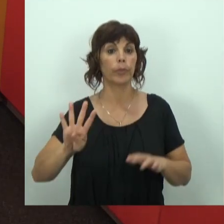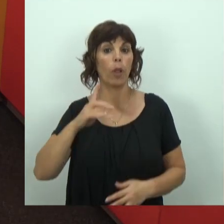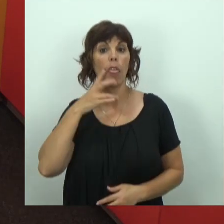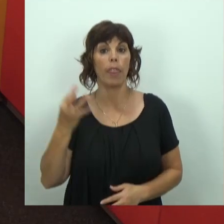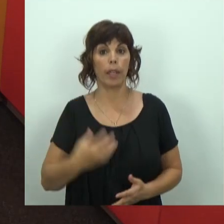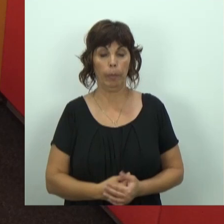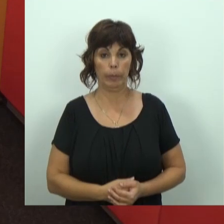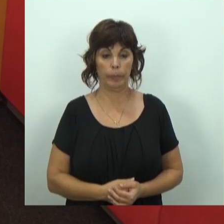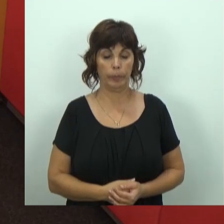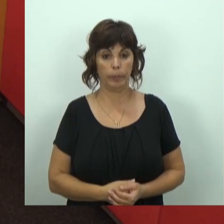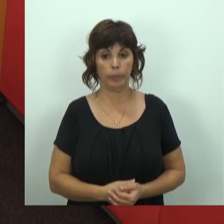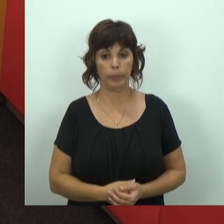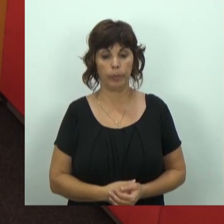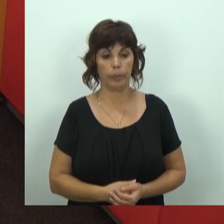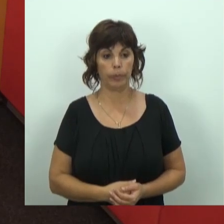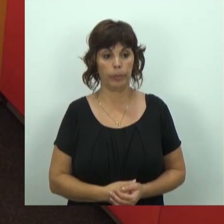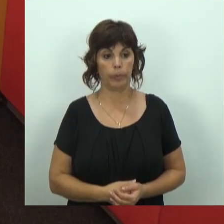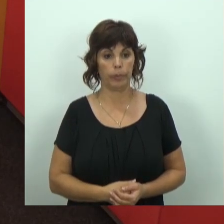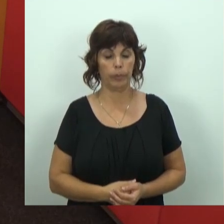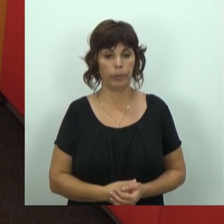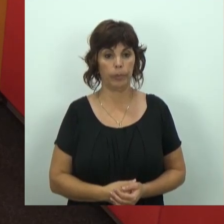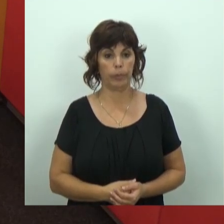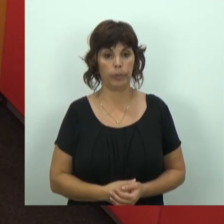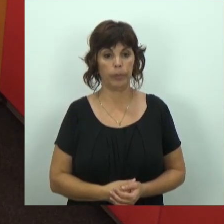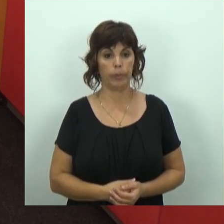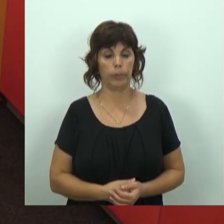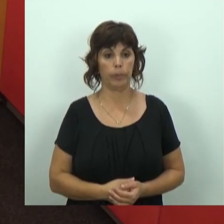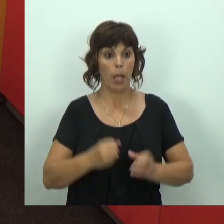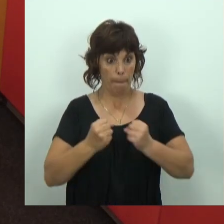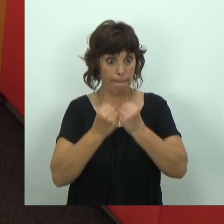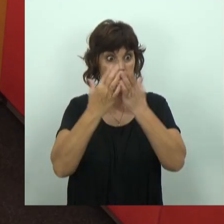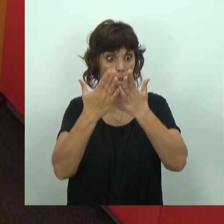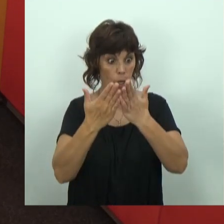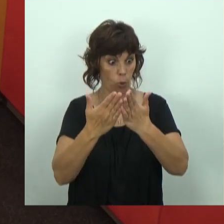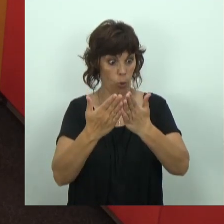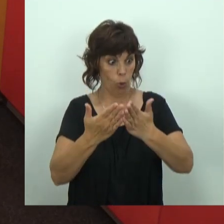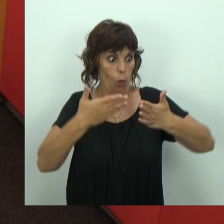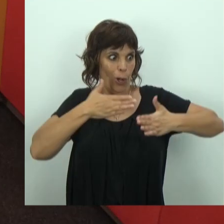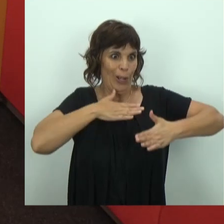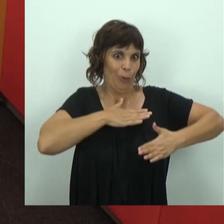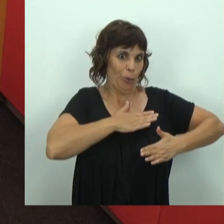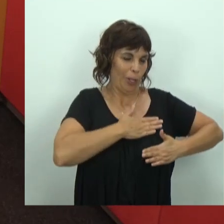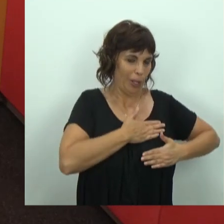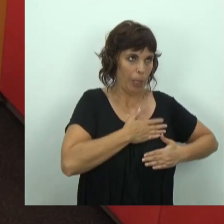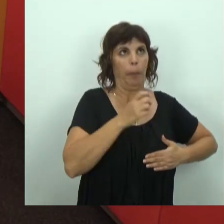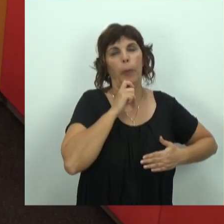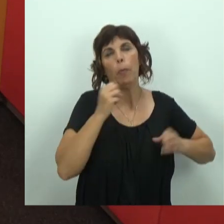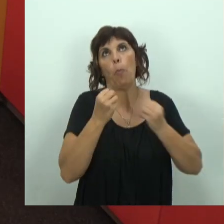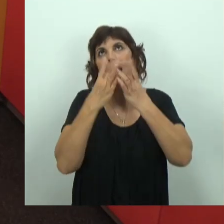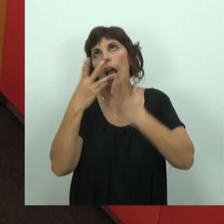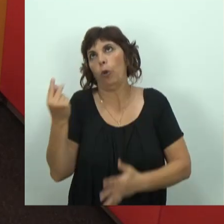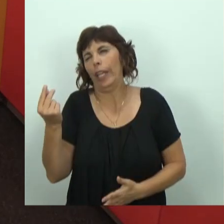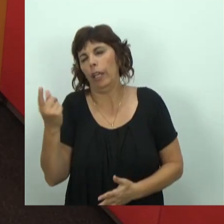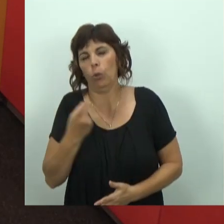antes que tú recibas ese milagro, vamos a decir financiero, antes que